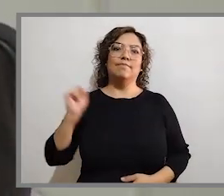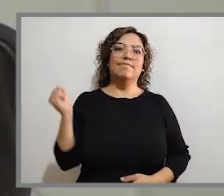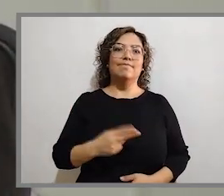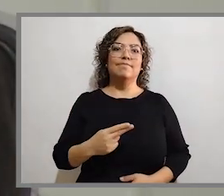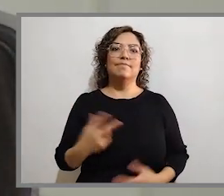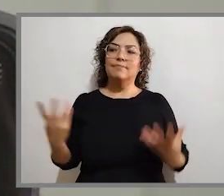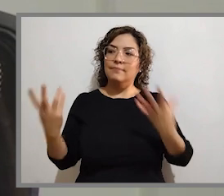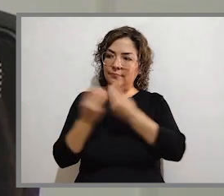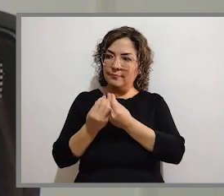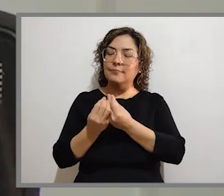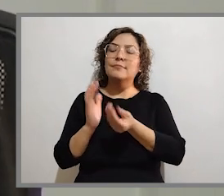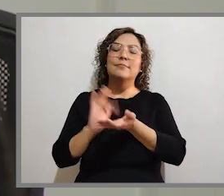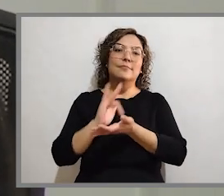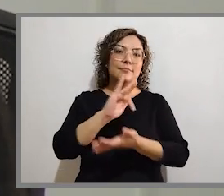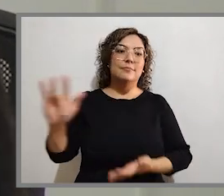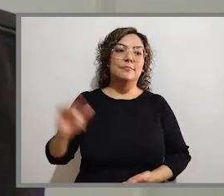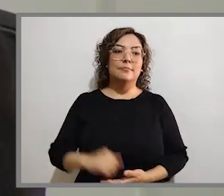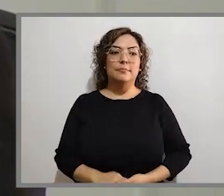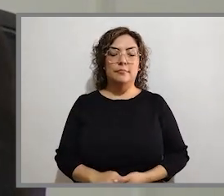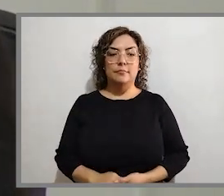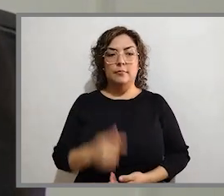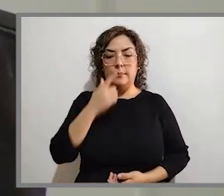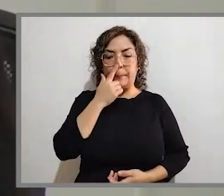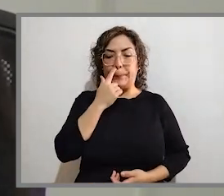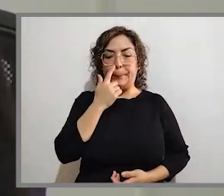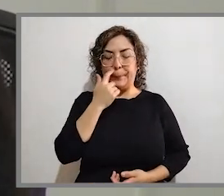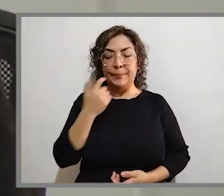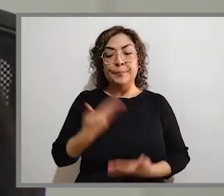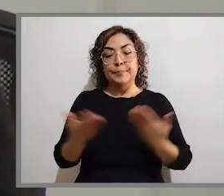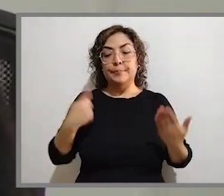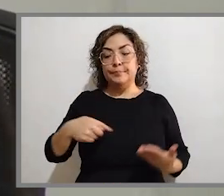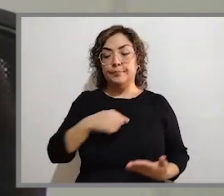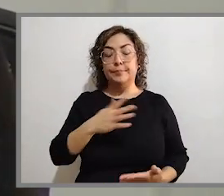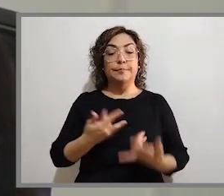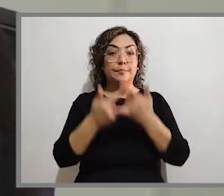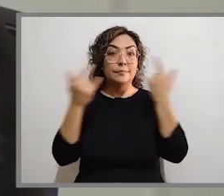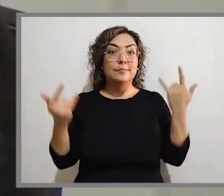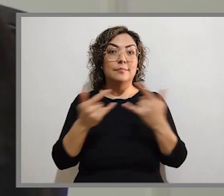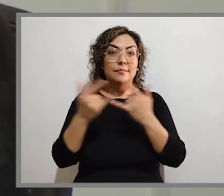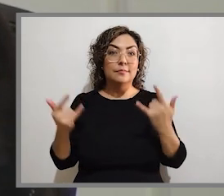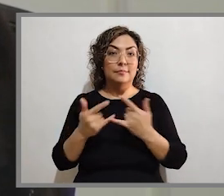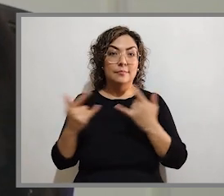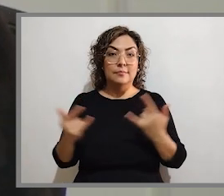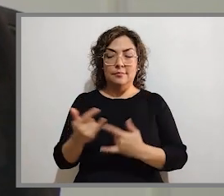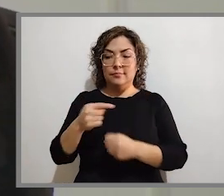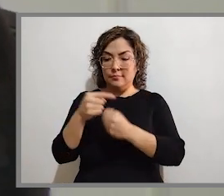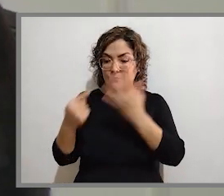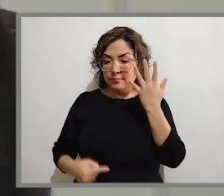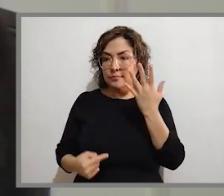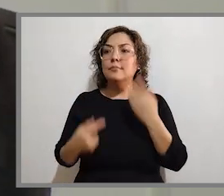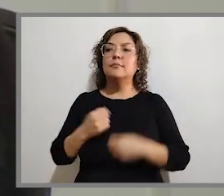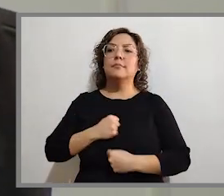con ustedes. Es muy importante que se puedan compartir todas las experiencias y por supuesto seguir trabajando